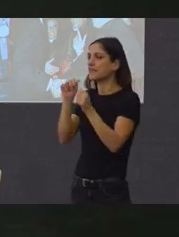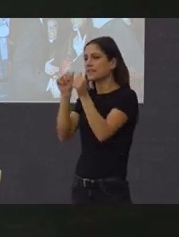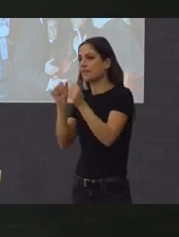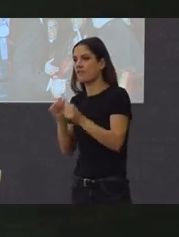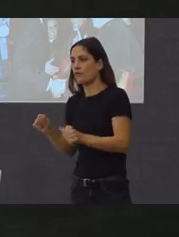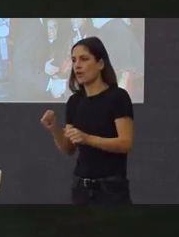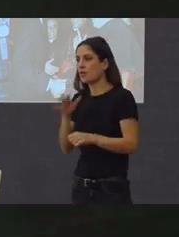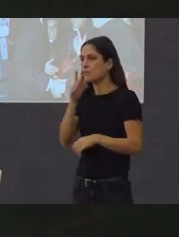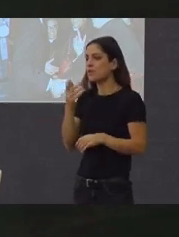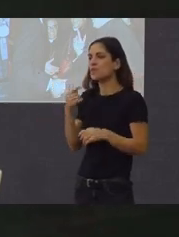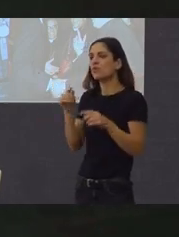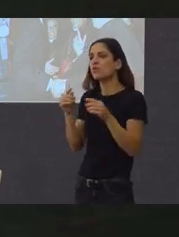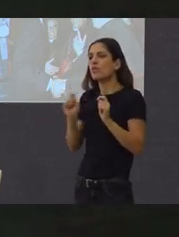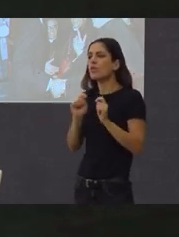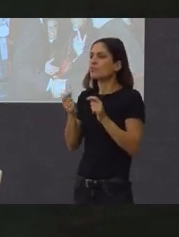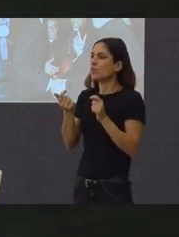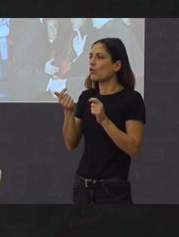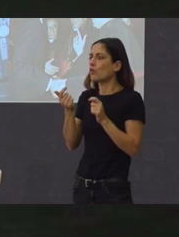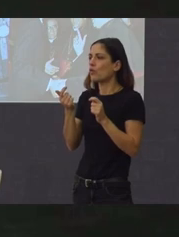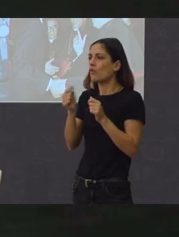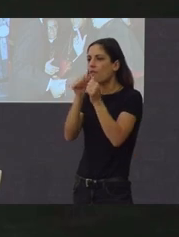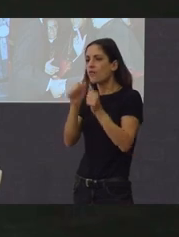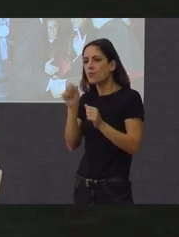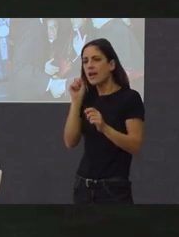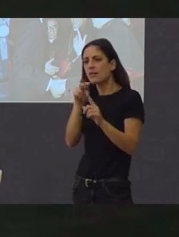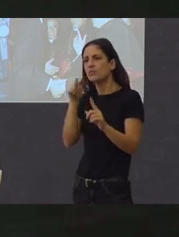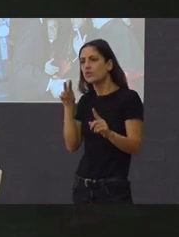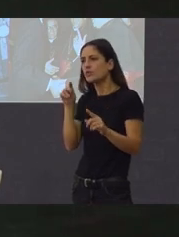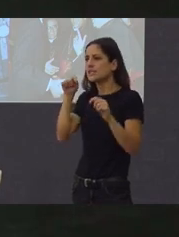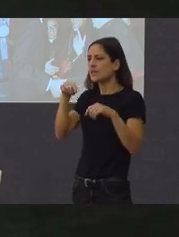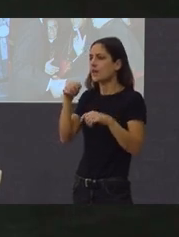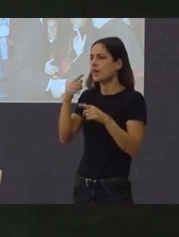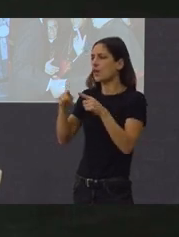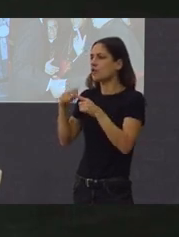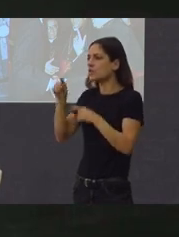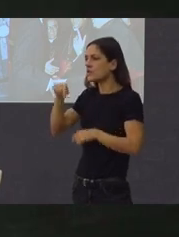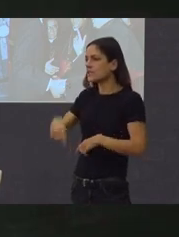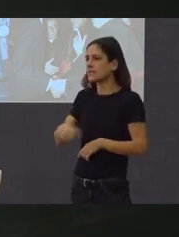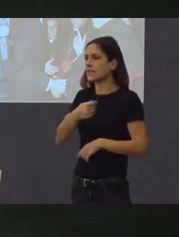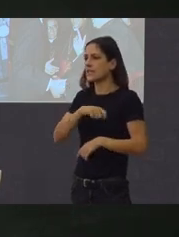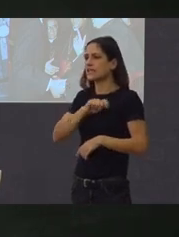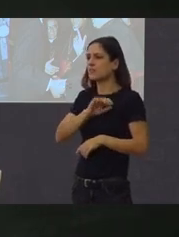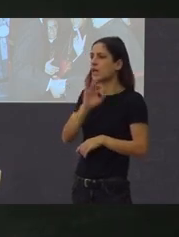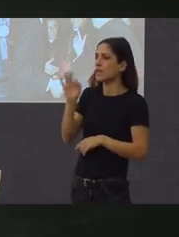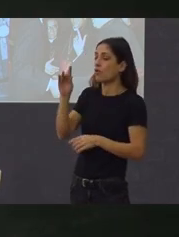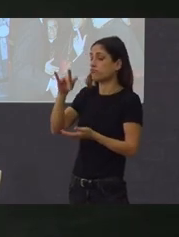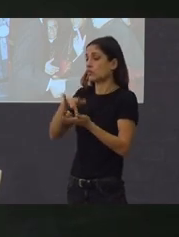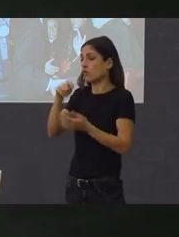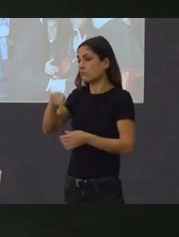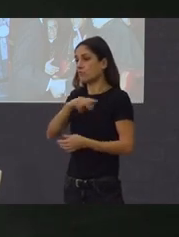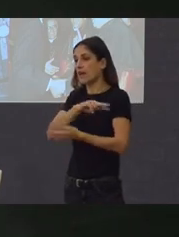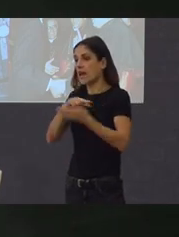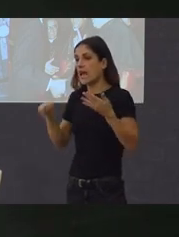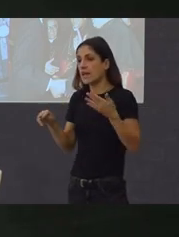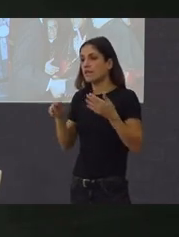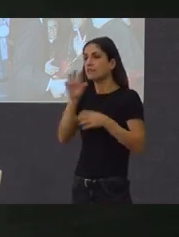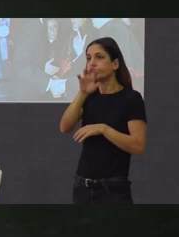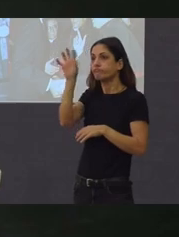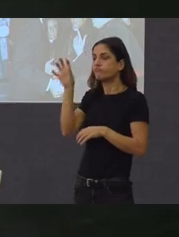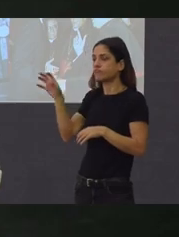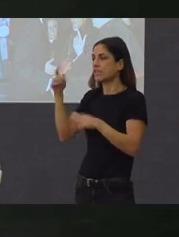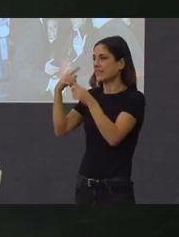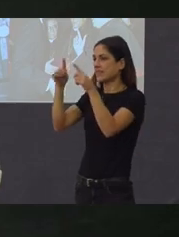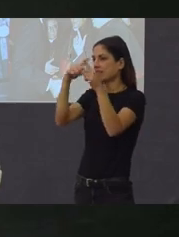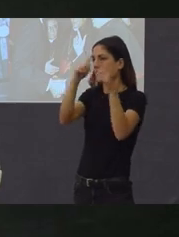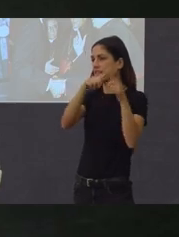ver as cousas no seu contexto, o que ocurre en España, o que ocurre en Galicia, é diferente o que ocorre en outros sitios, porque todos os sitios son diferentes, pero